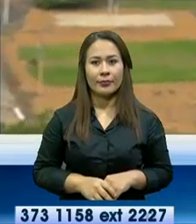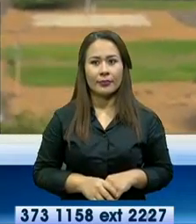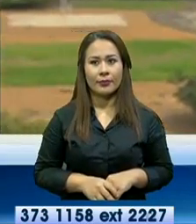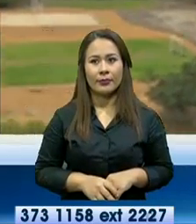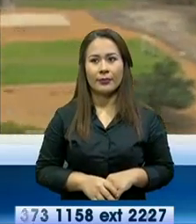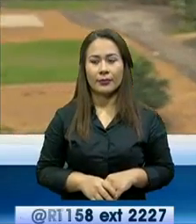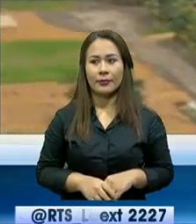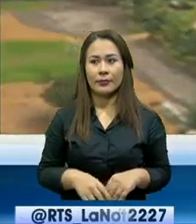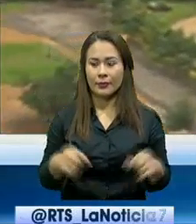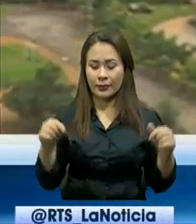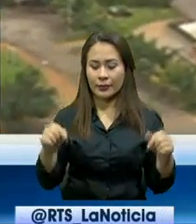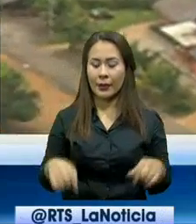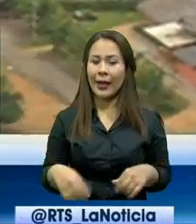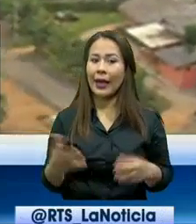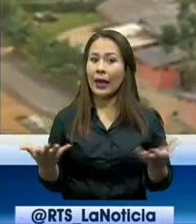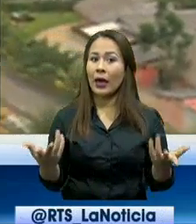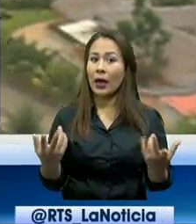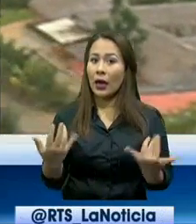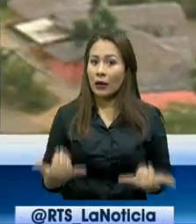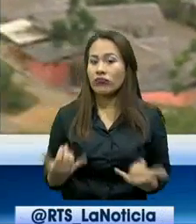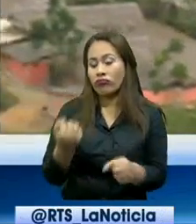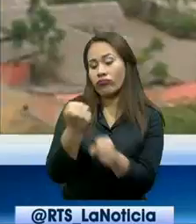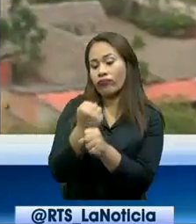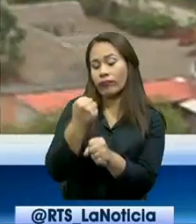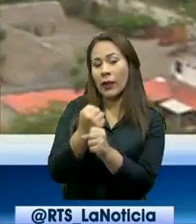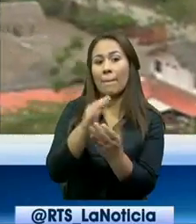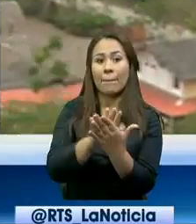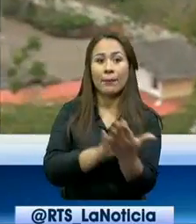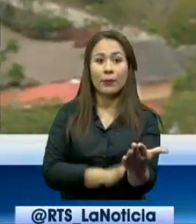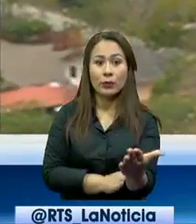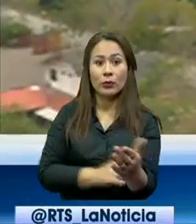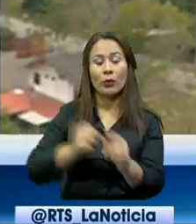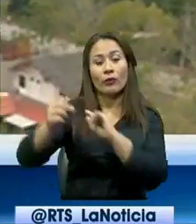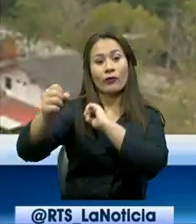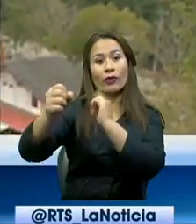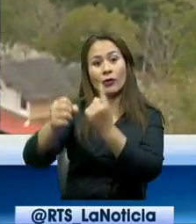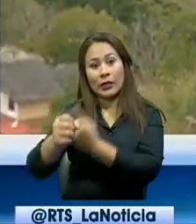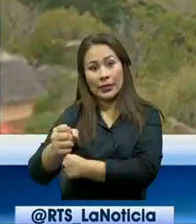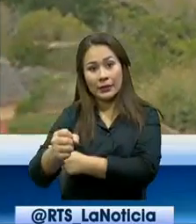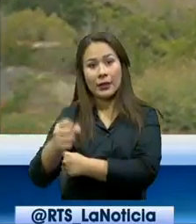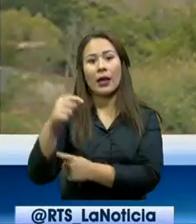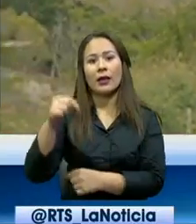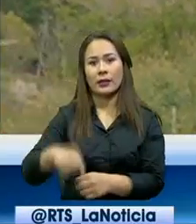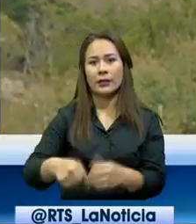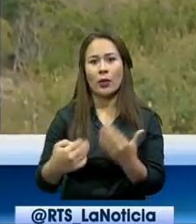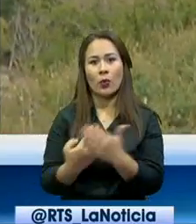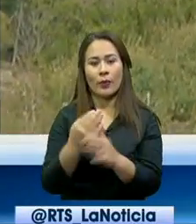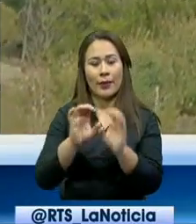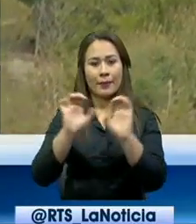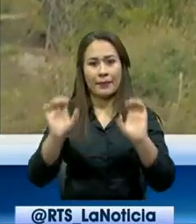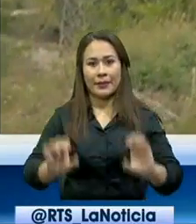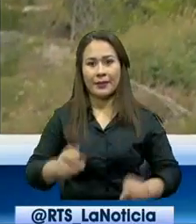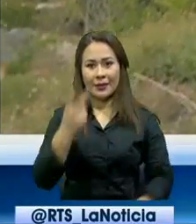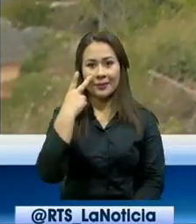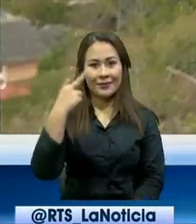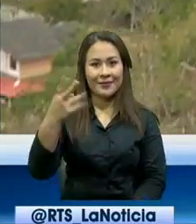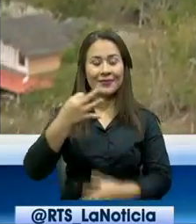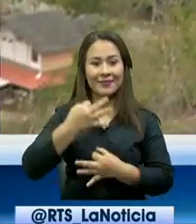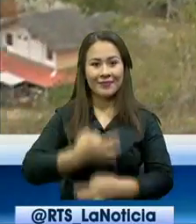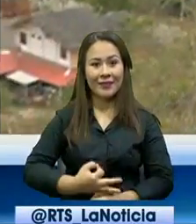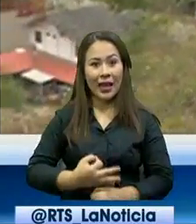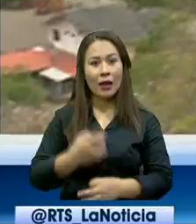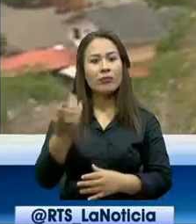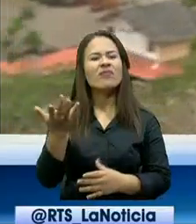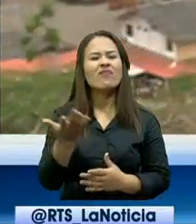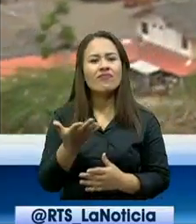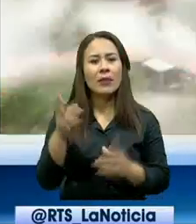Actualmente también estamos trabajando con proyectos que vayan a fortalecer a esta noble empresa para seguir garantizando este recurso